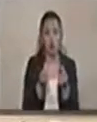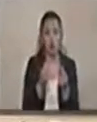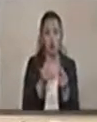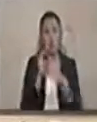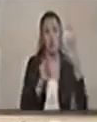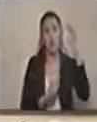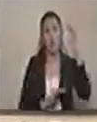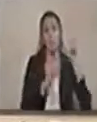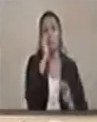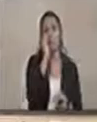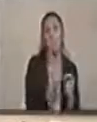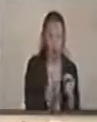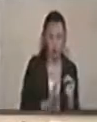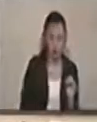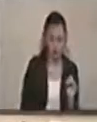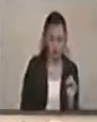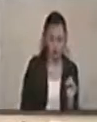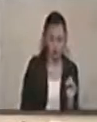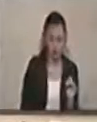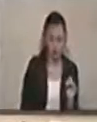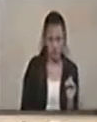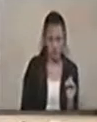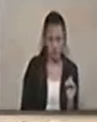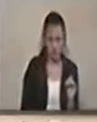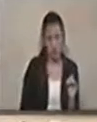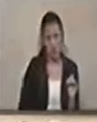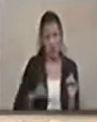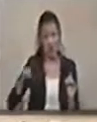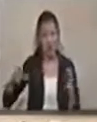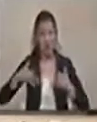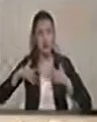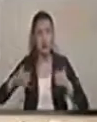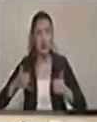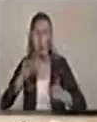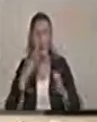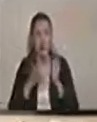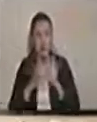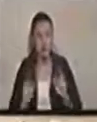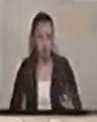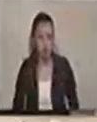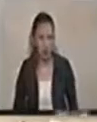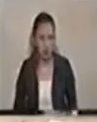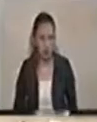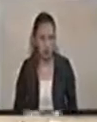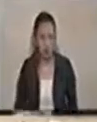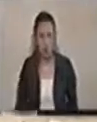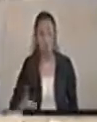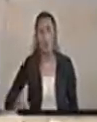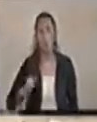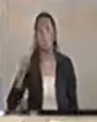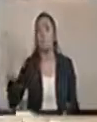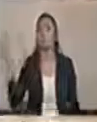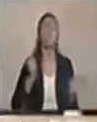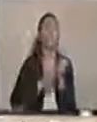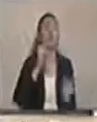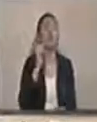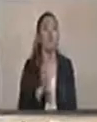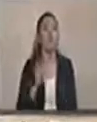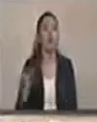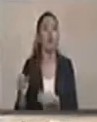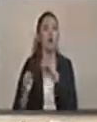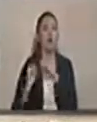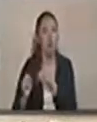menores que los que implica para el sistema de salud tener a miles de colombianos adictos a la